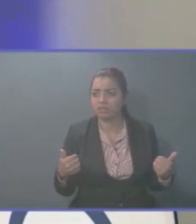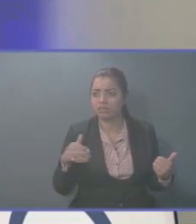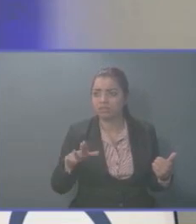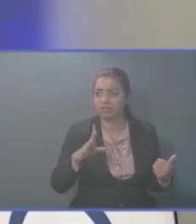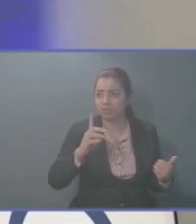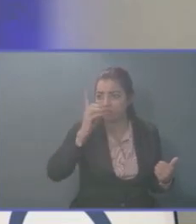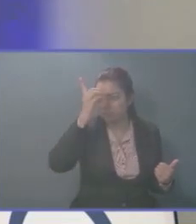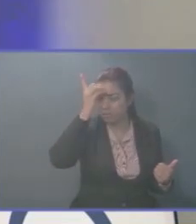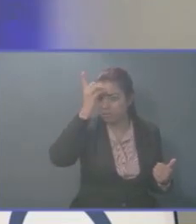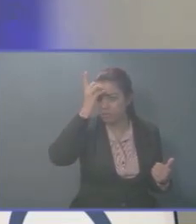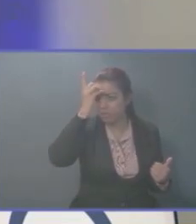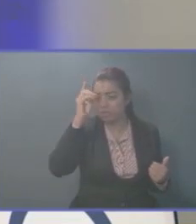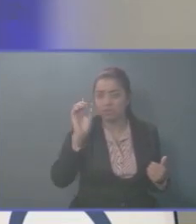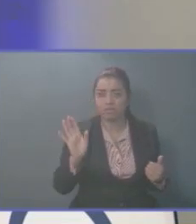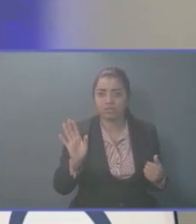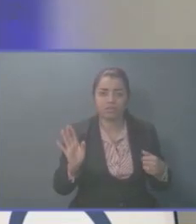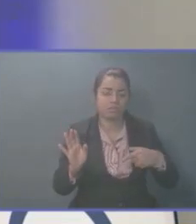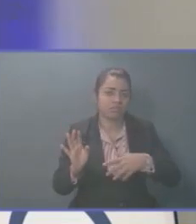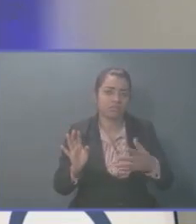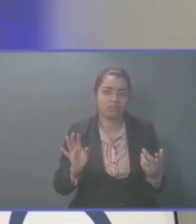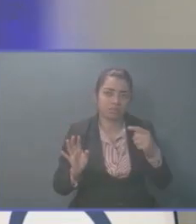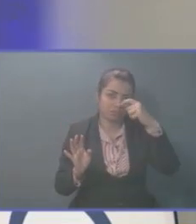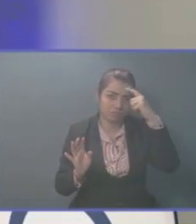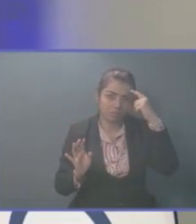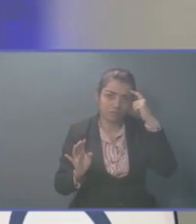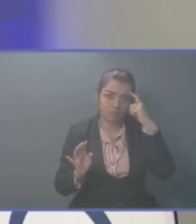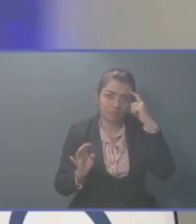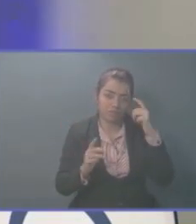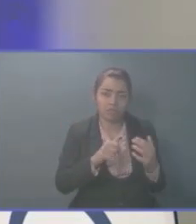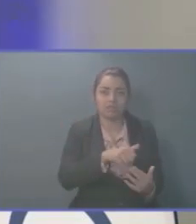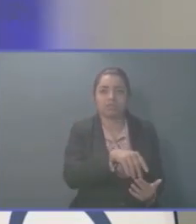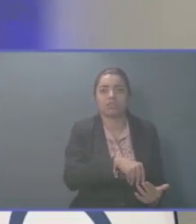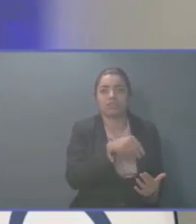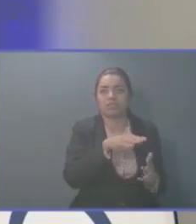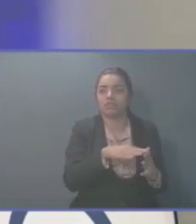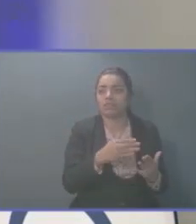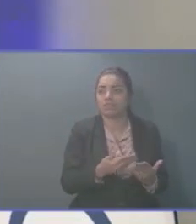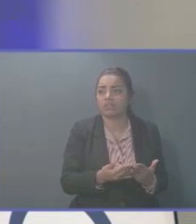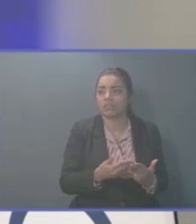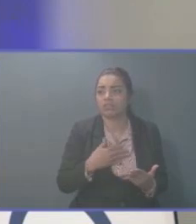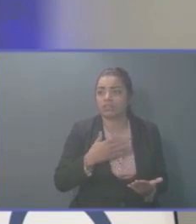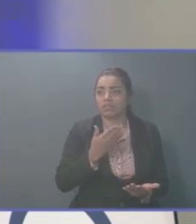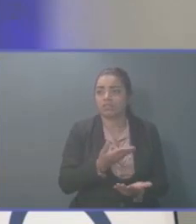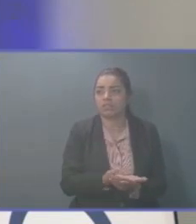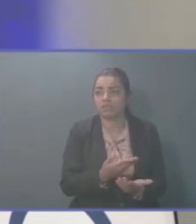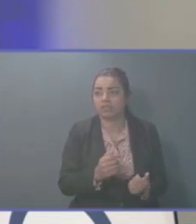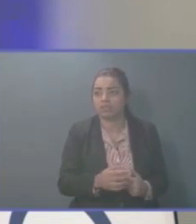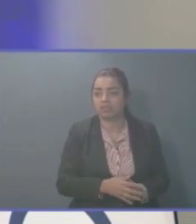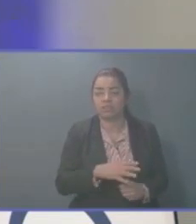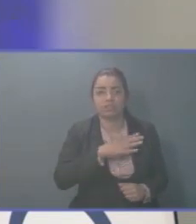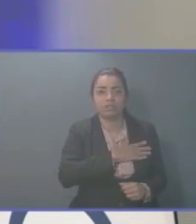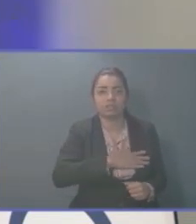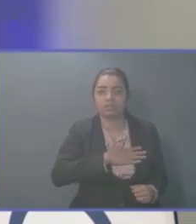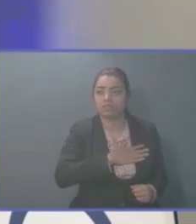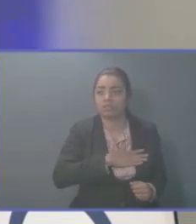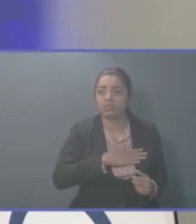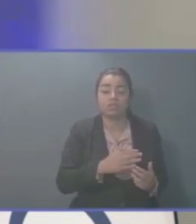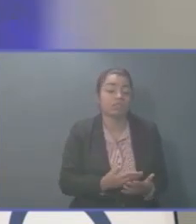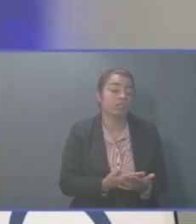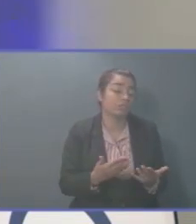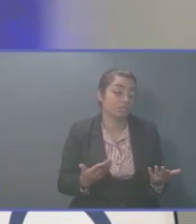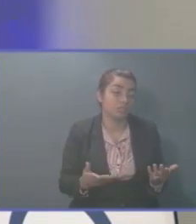el domingo del análisis del expediente, porque es lo que se puso en el centro, como lo decía yo, lamentablemente porque al